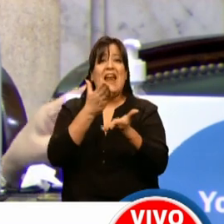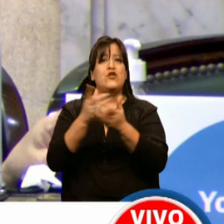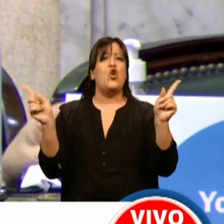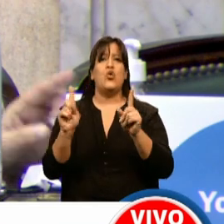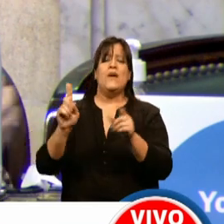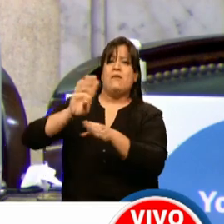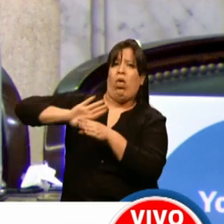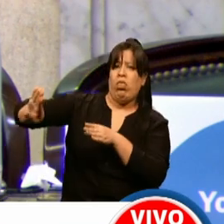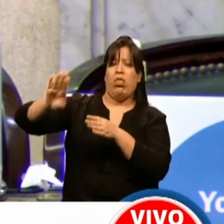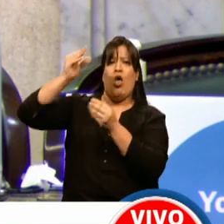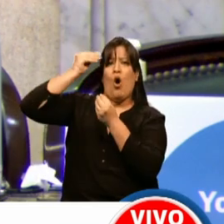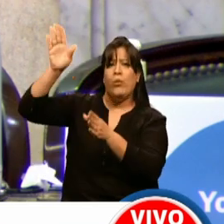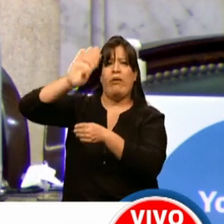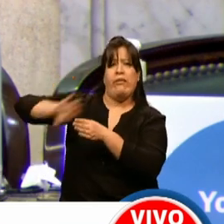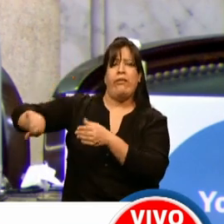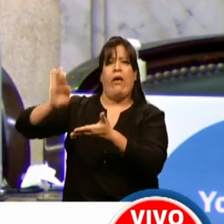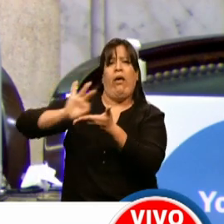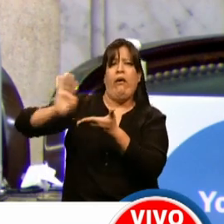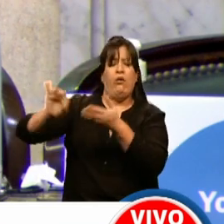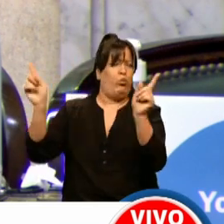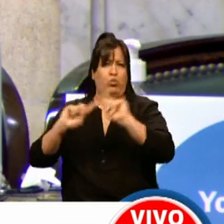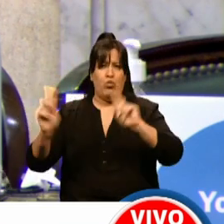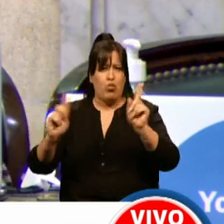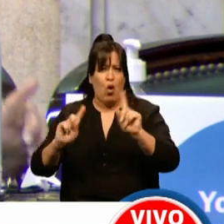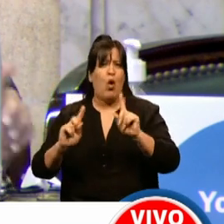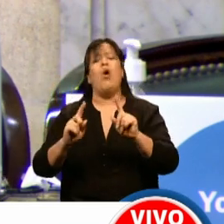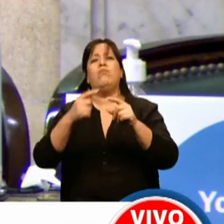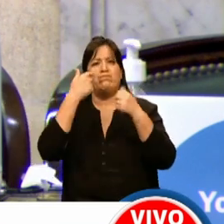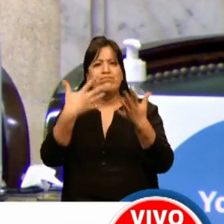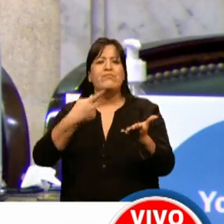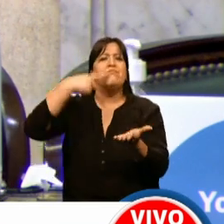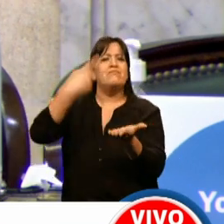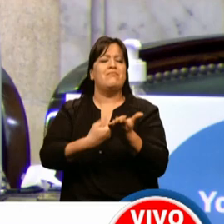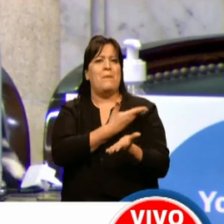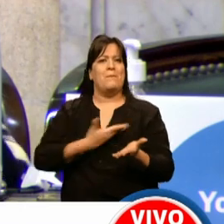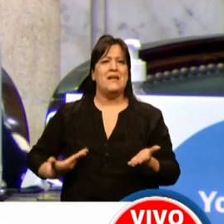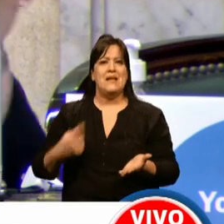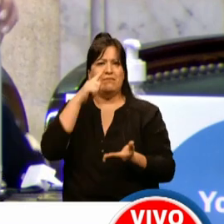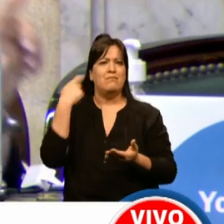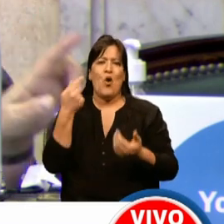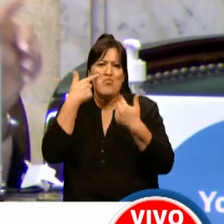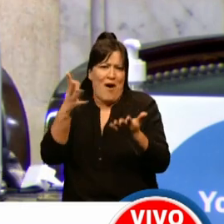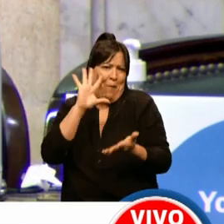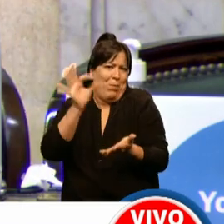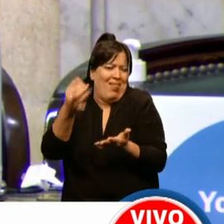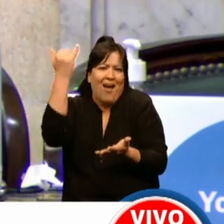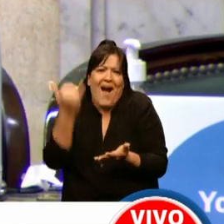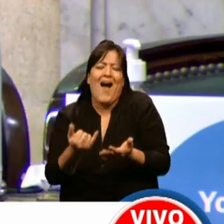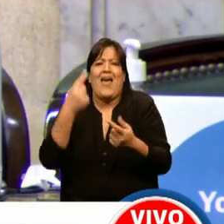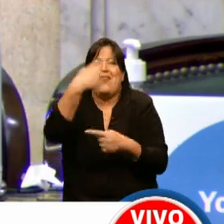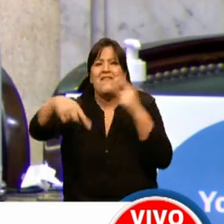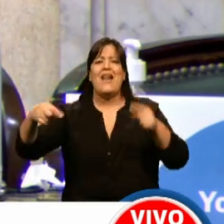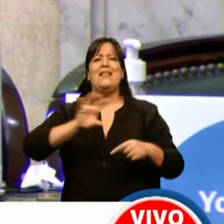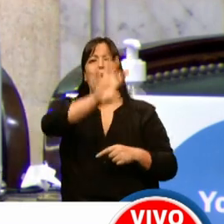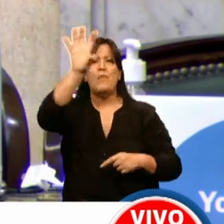no van a quedar solamente la letra fía nos muestra claramente el decreto de nuestro señor presidente nos muestra claramente las distintas